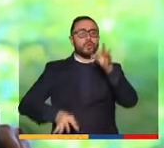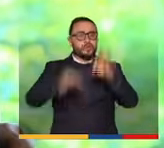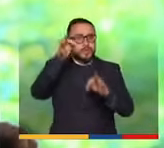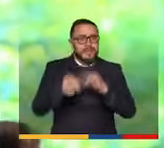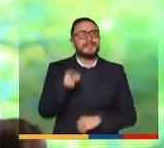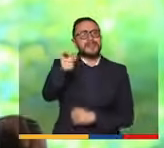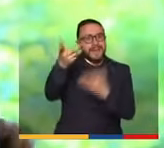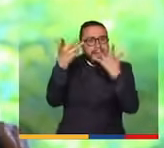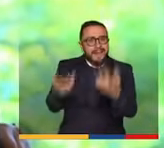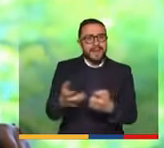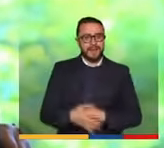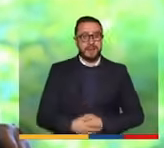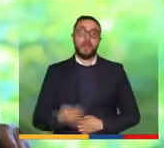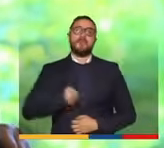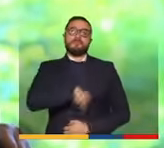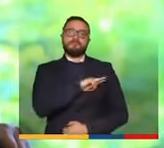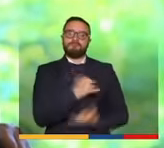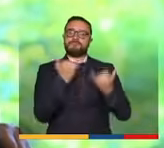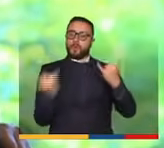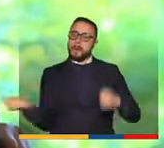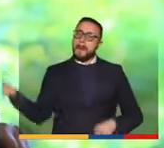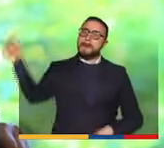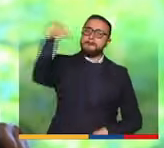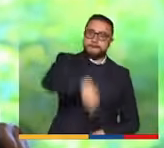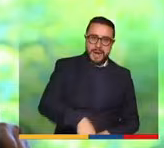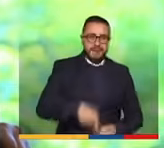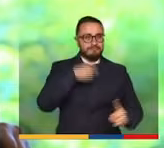venimos a hacer justicia, por tanto,